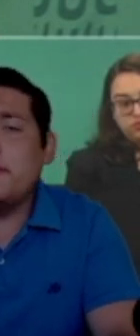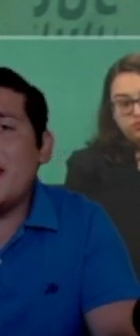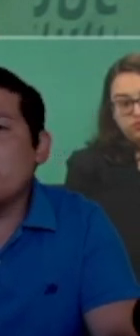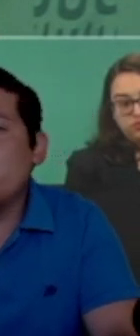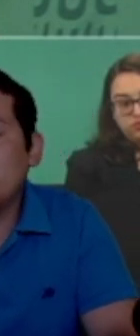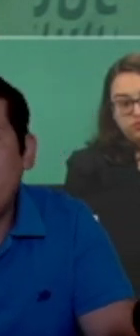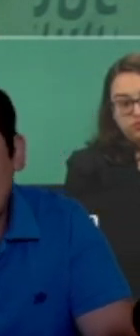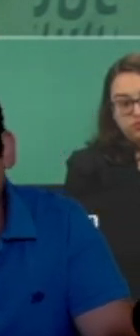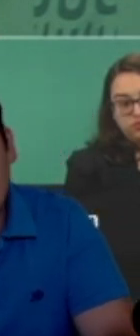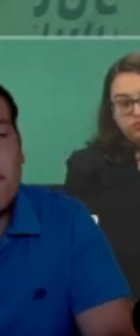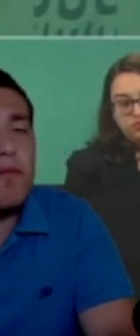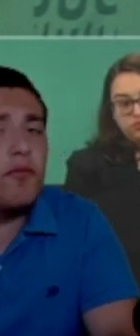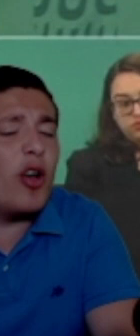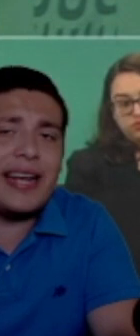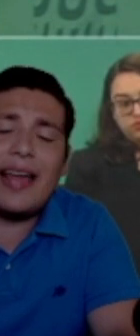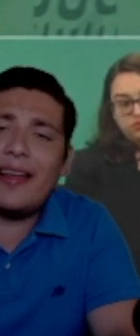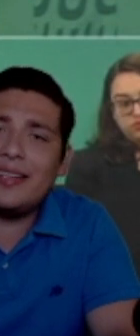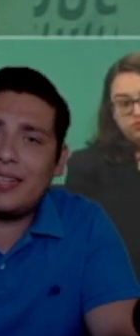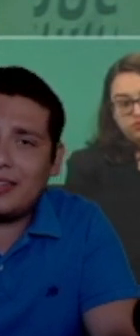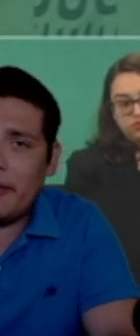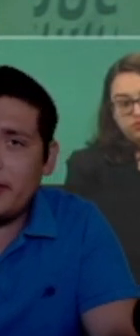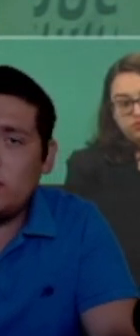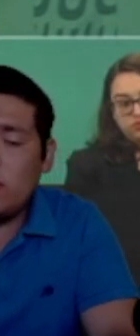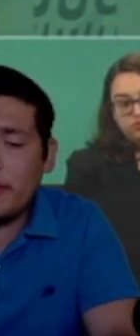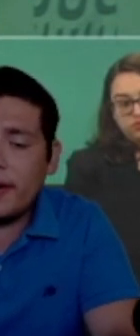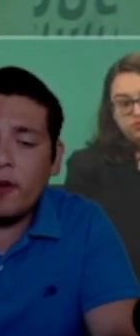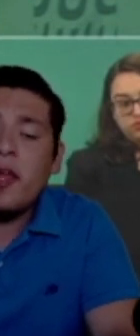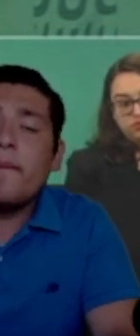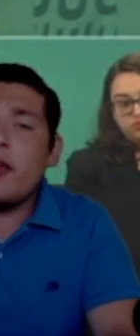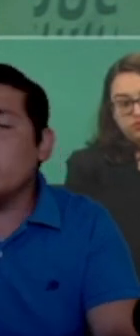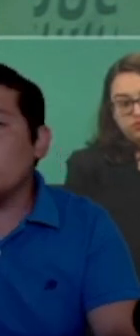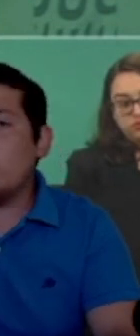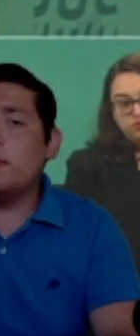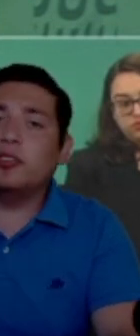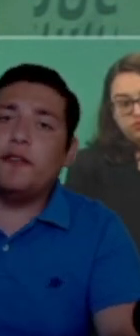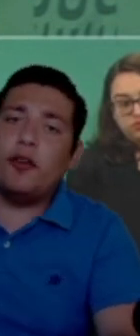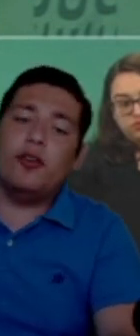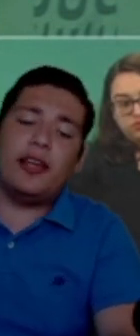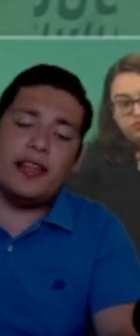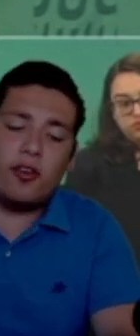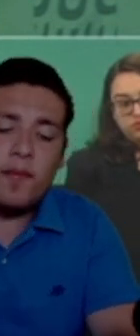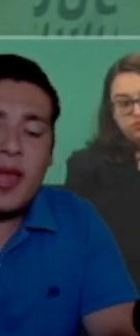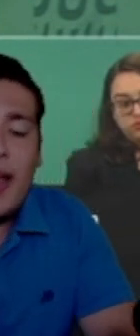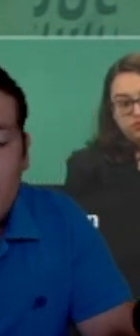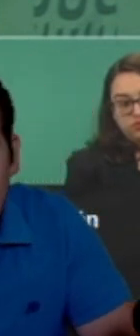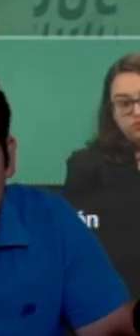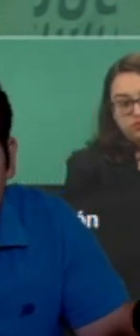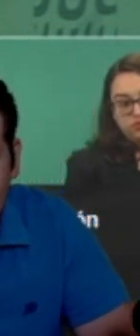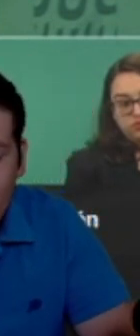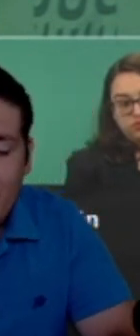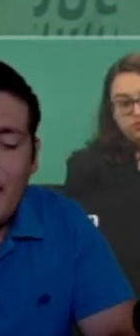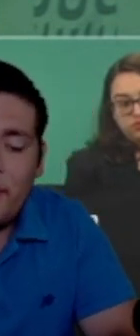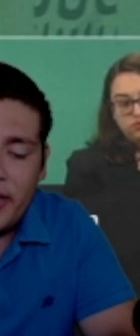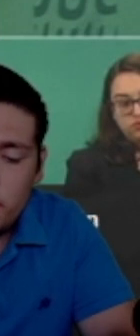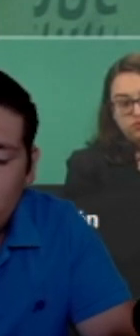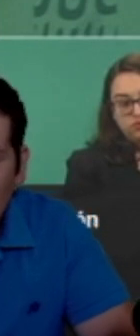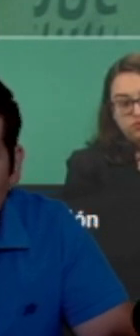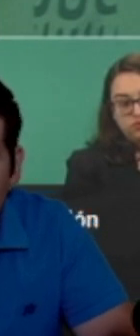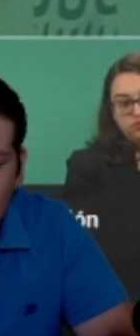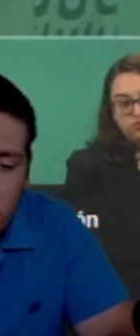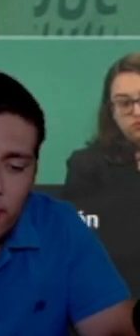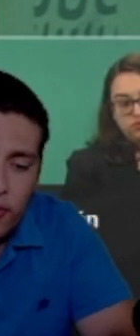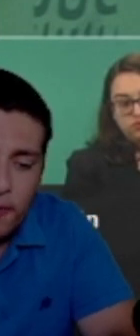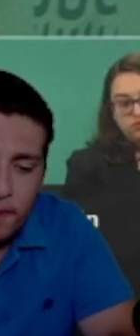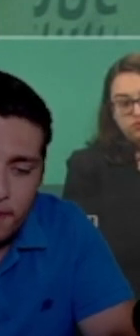él vivía en Foxilandia, no hay nada rescatable en su gobierno, pero escuchemos qué fue lo que dijo el presidente Andrés